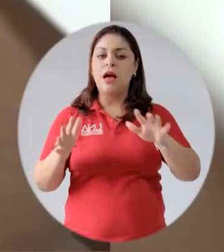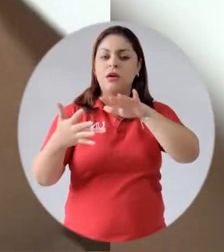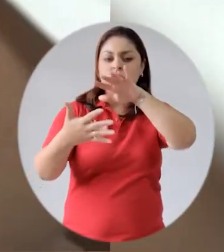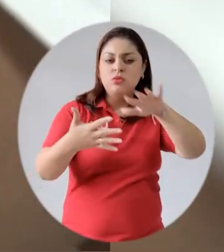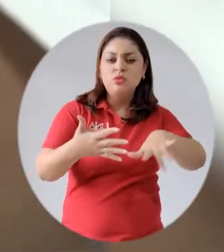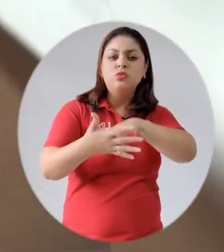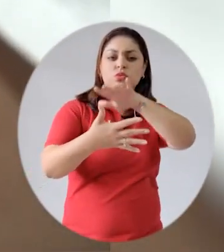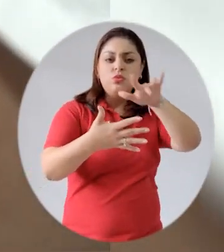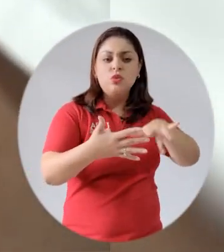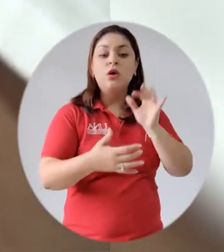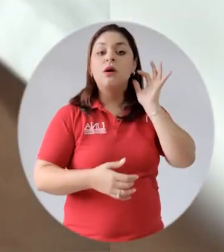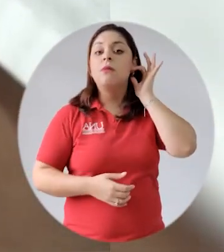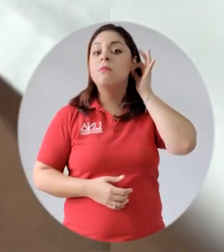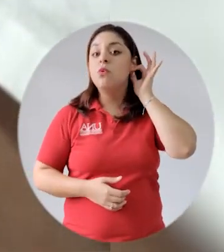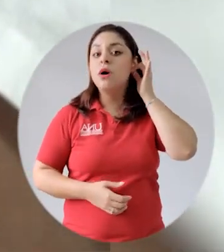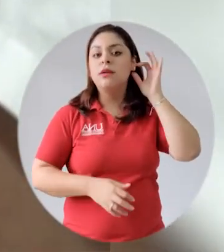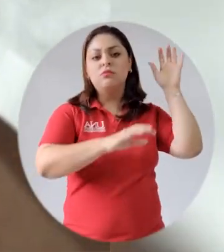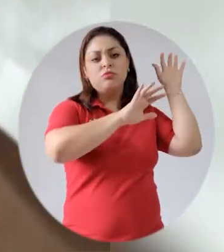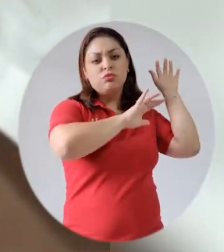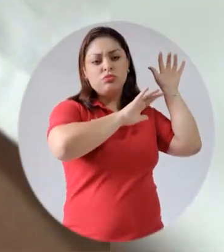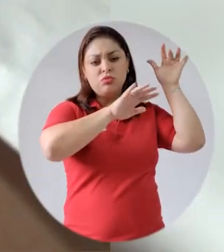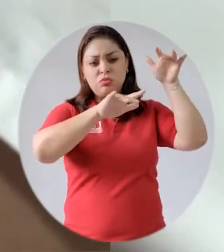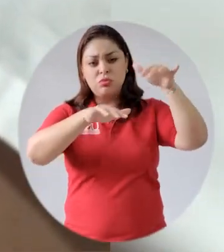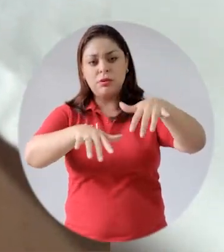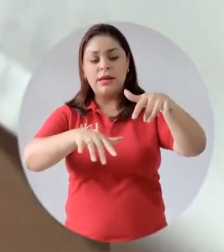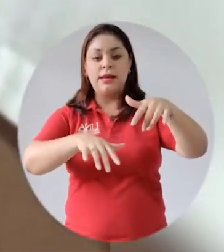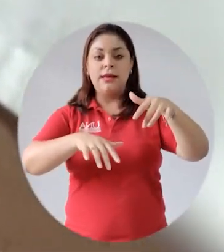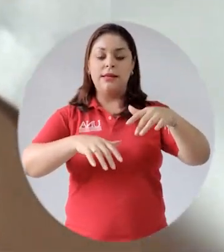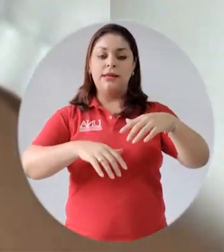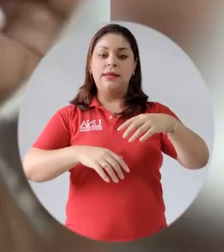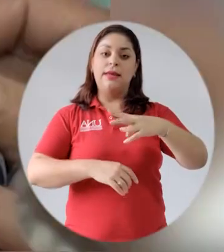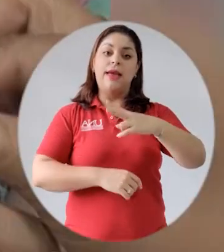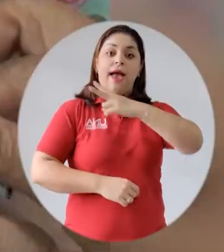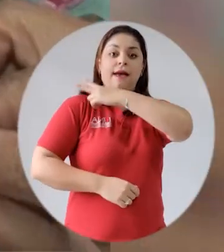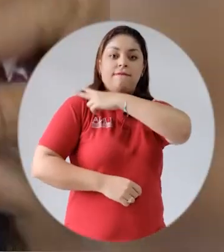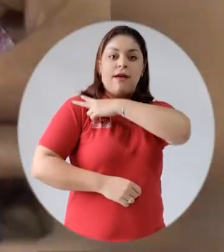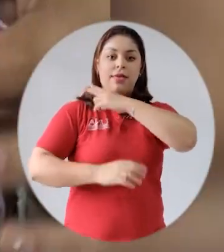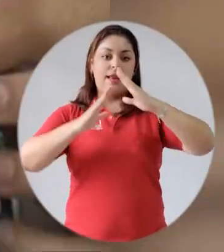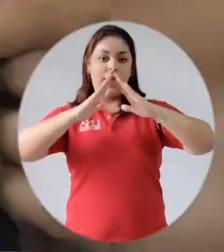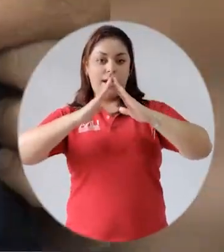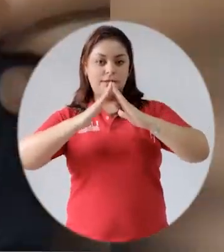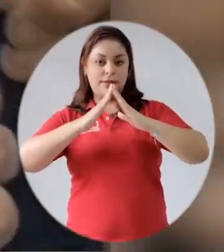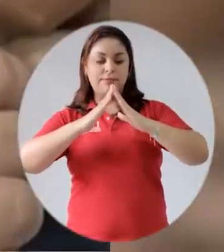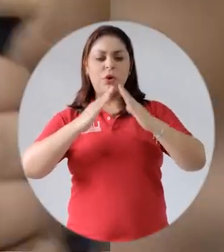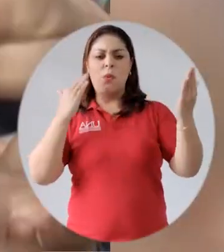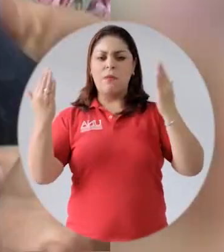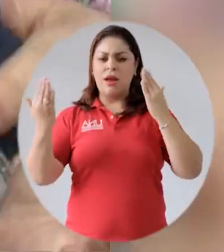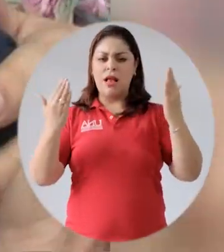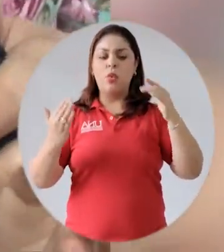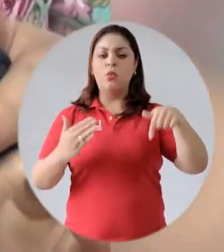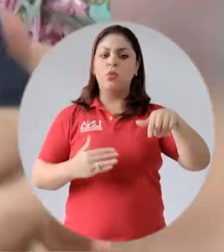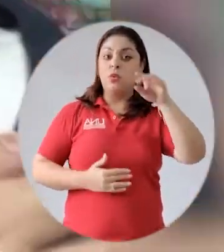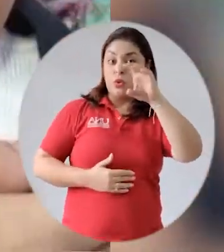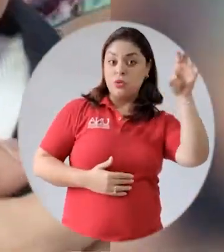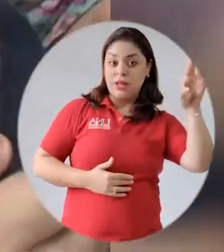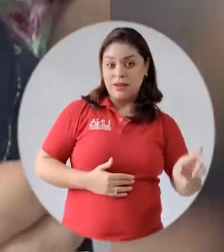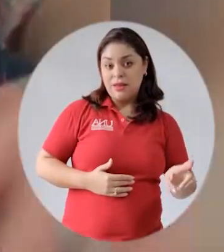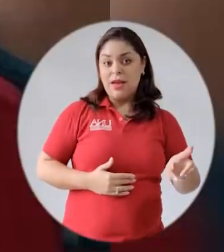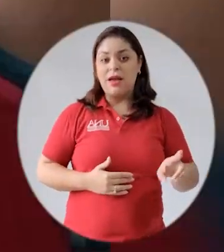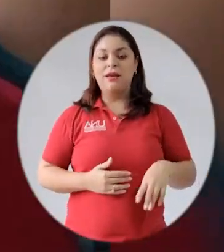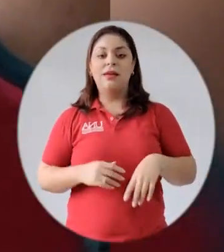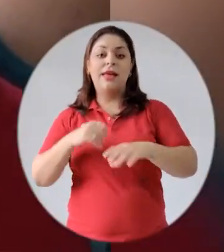mujeres en condición de pobreza o con menos ingresos hacen mucho más trabajo doméstico remunerado. ¿Por qué? Porque